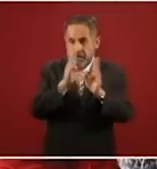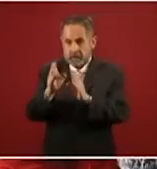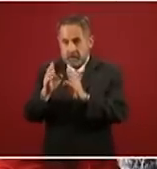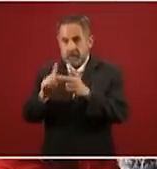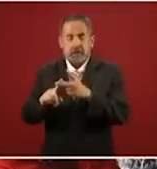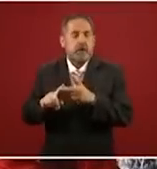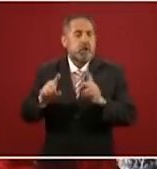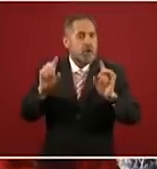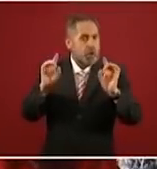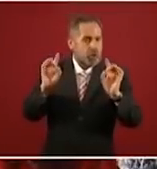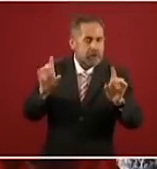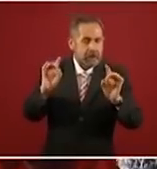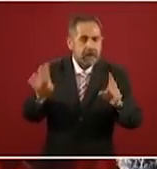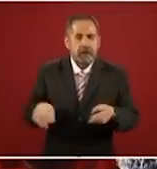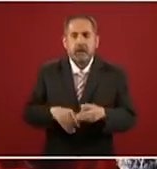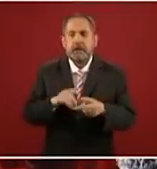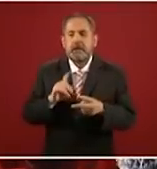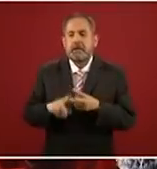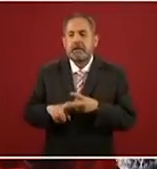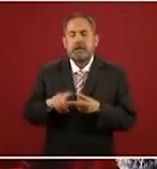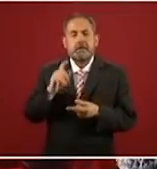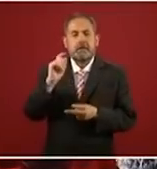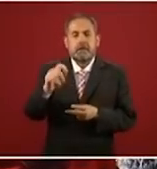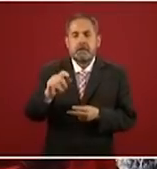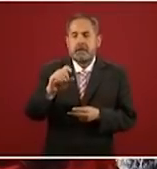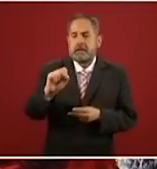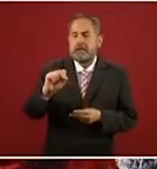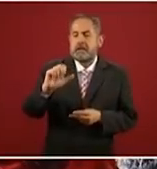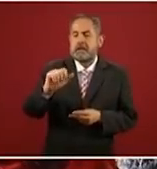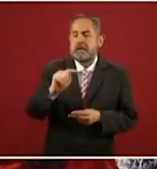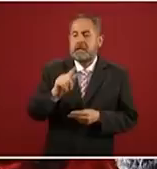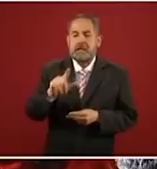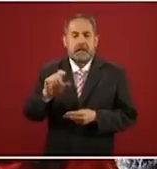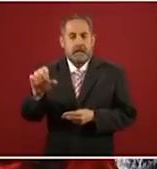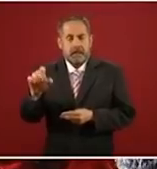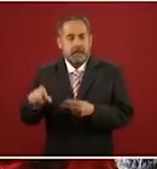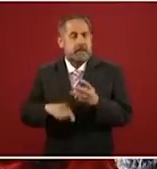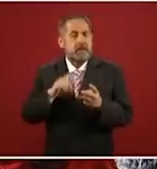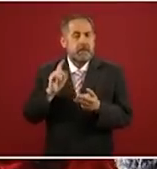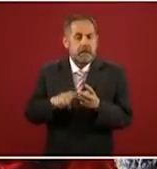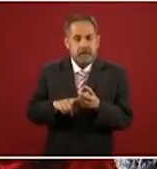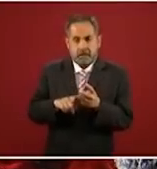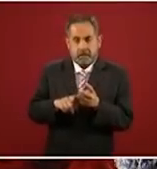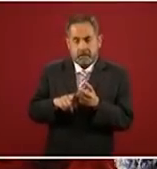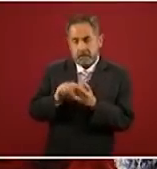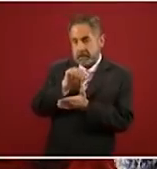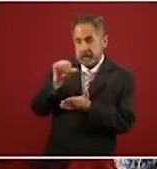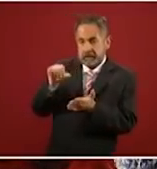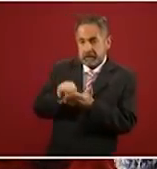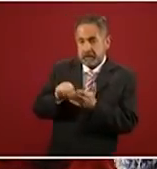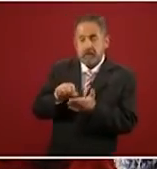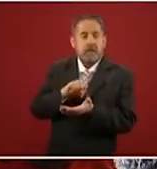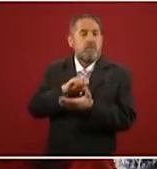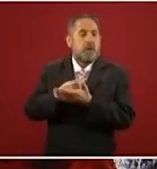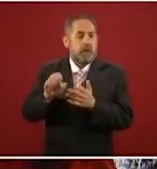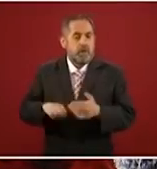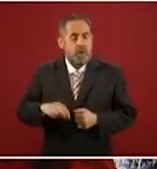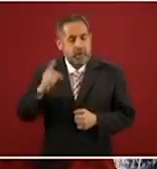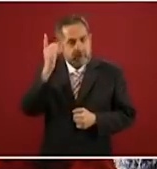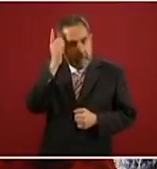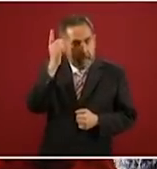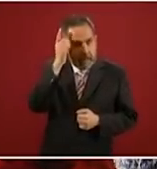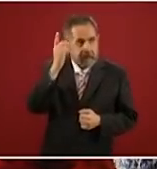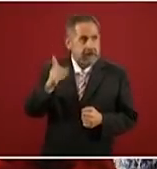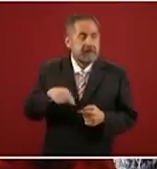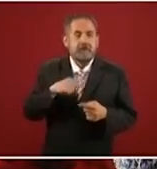es los ángeles este que es y aarón y la zona centro donde por ejemplo está dallas está